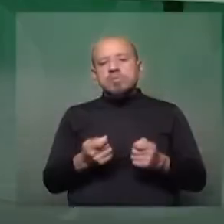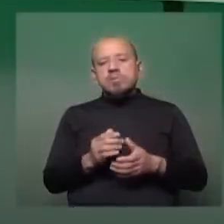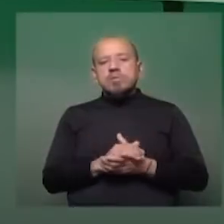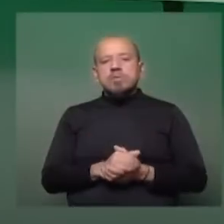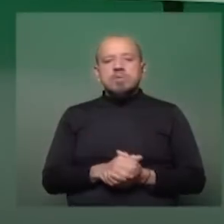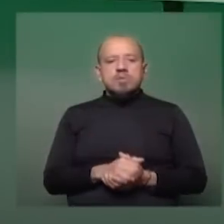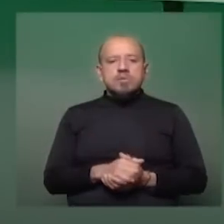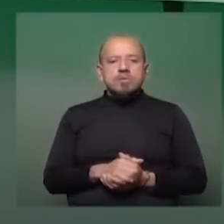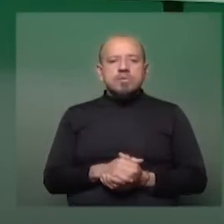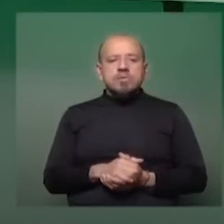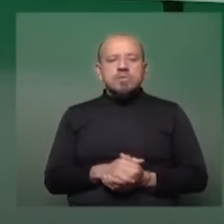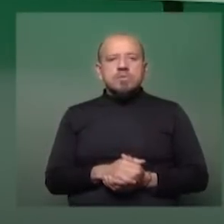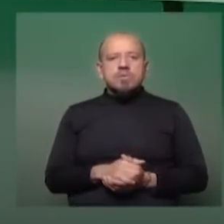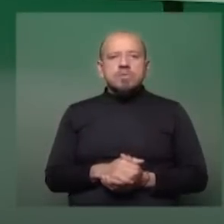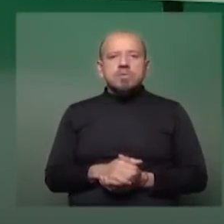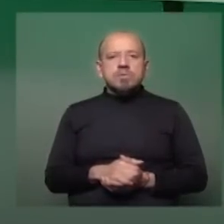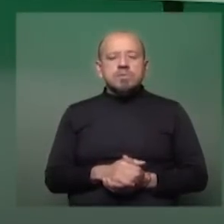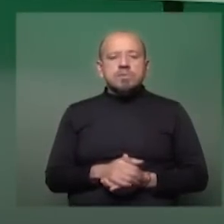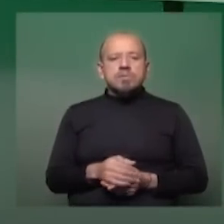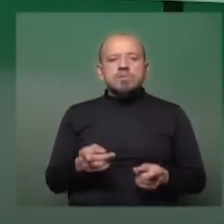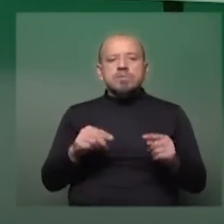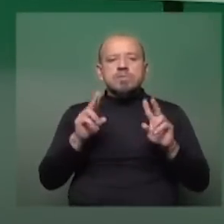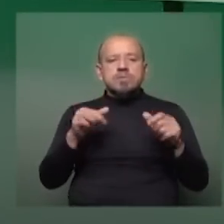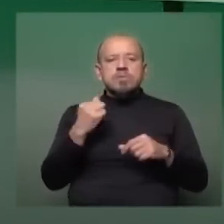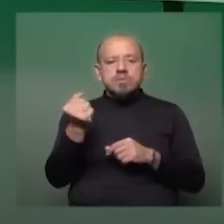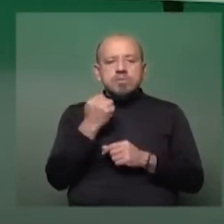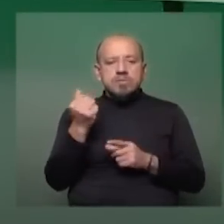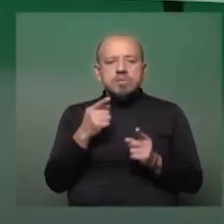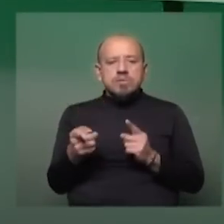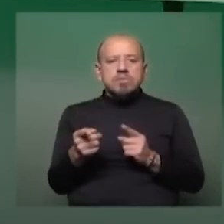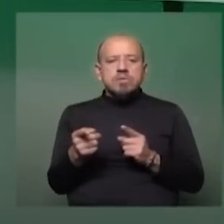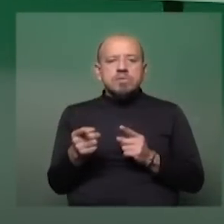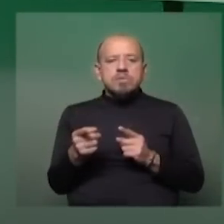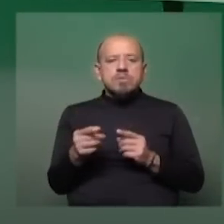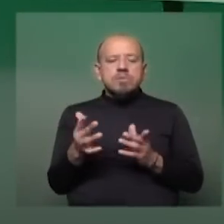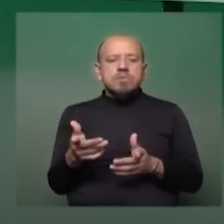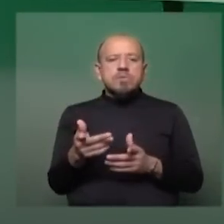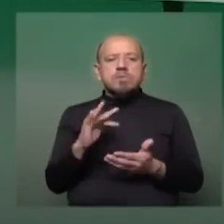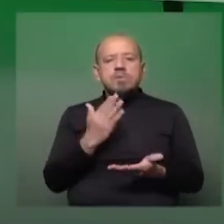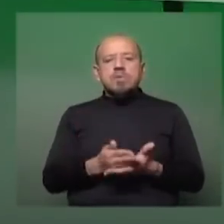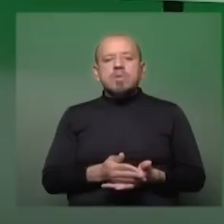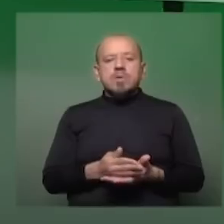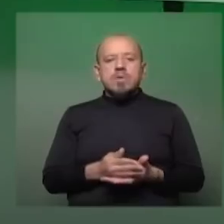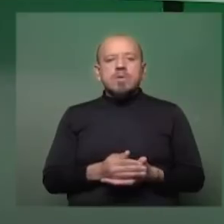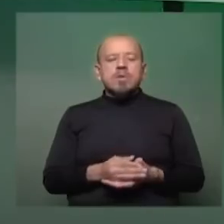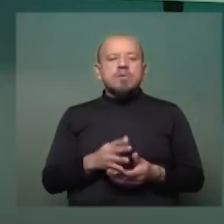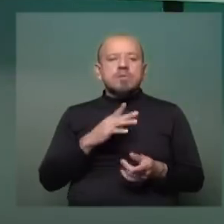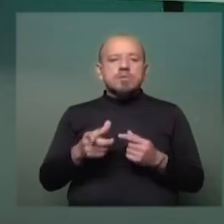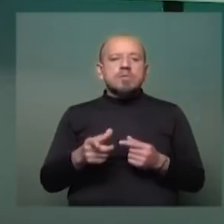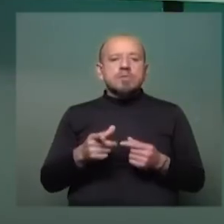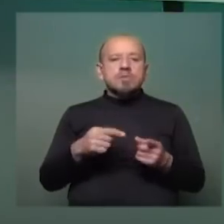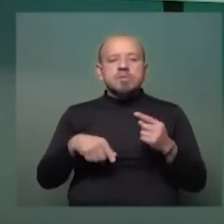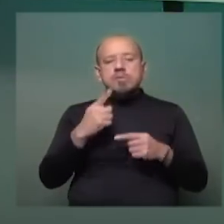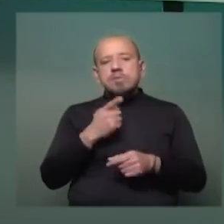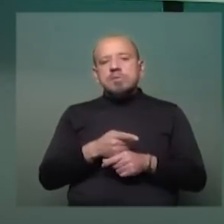acabemos de tema na y volvemos a uno de los temas más importantes de este último mes según la sentencia del tribunal de apelaciones que confirmó la